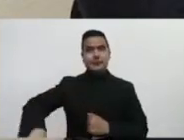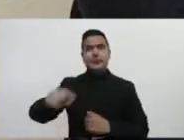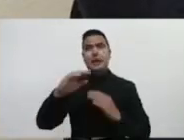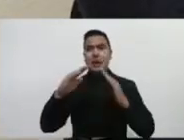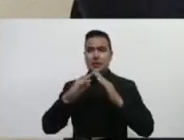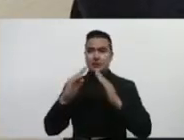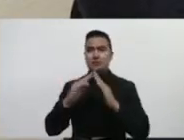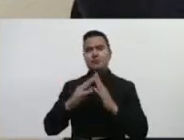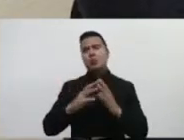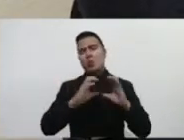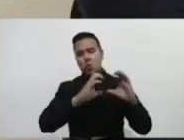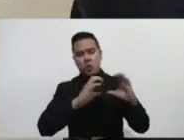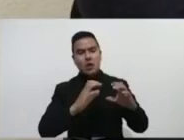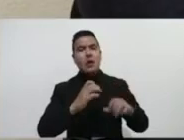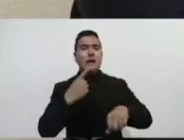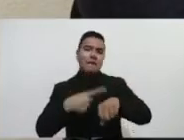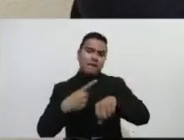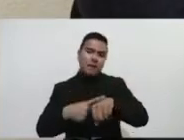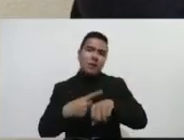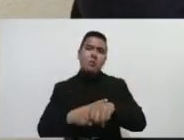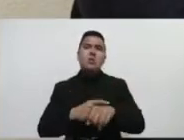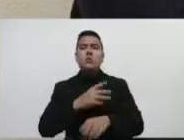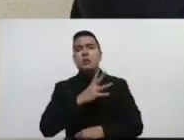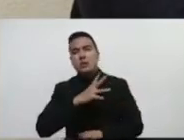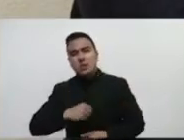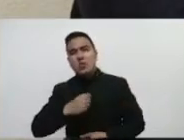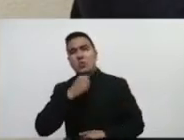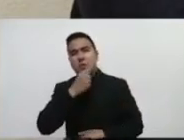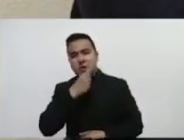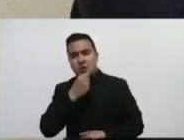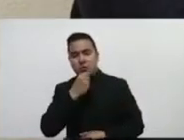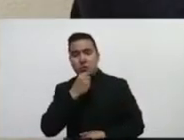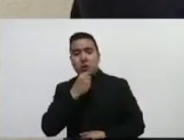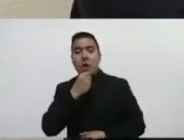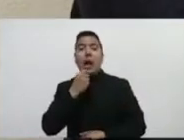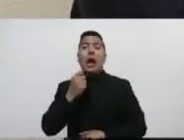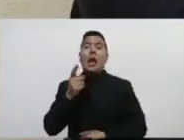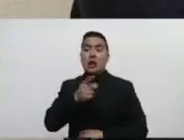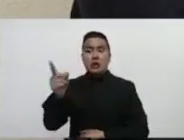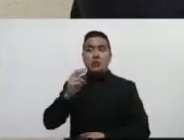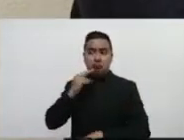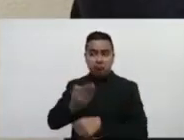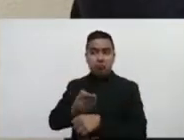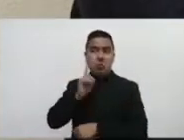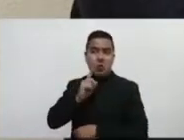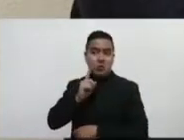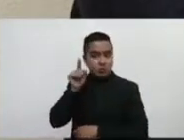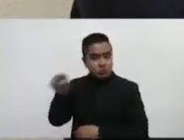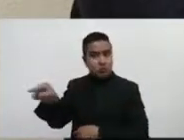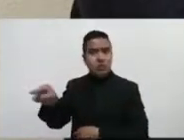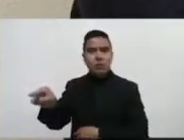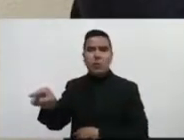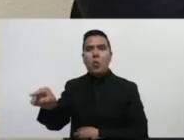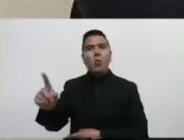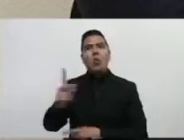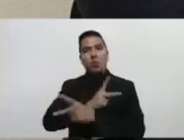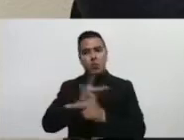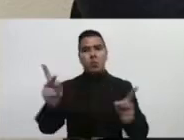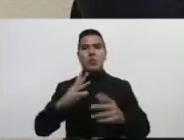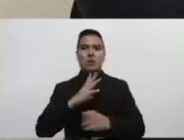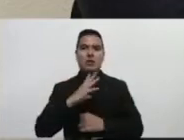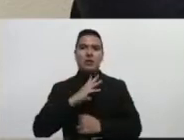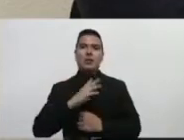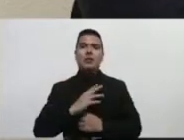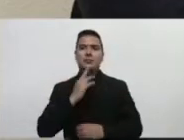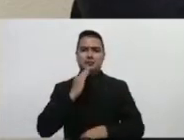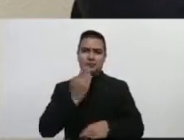apoyo. Todo lo que tiene que ver también con el cuidado del hogar, de los enfermos, de los hijos, de los adultos mayores, no es una tarea